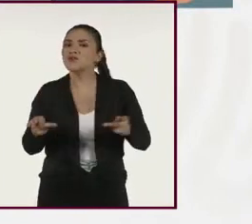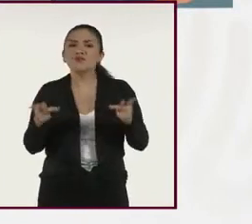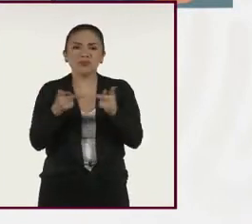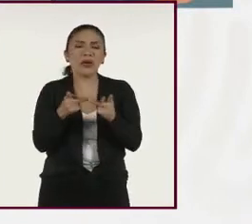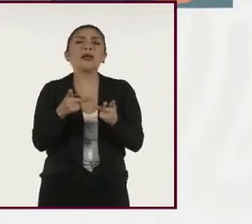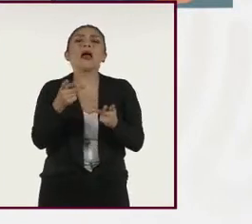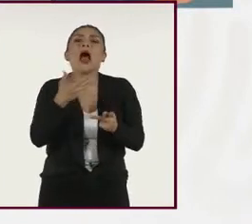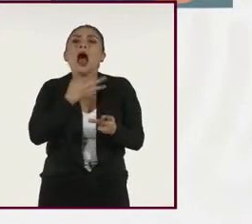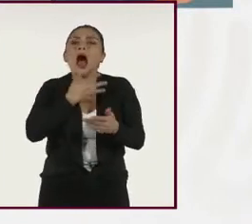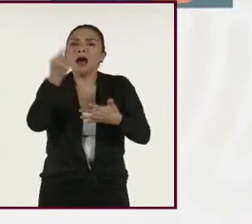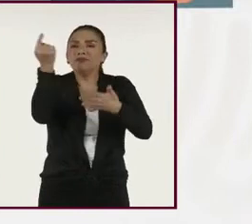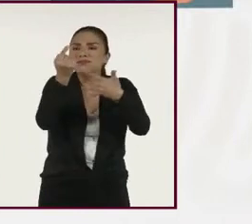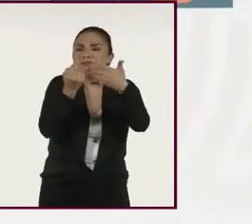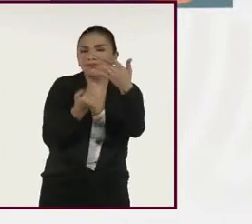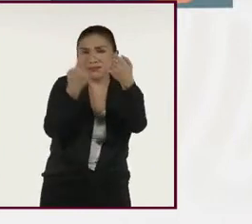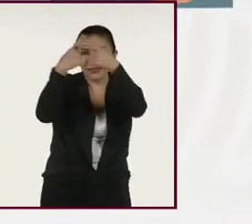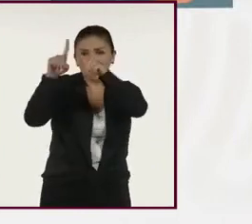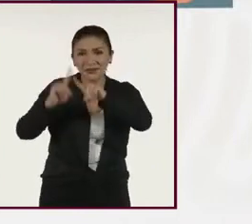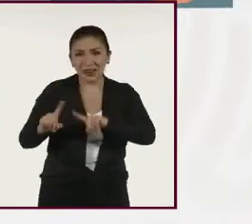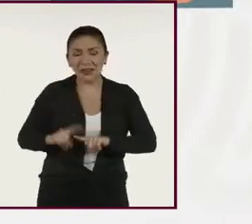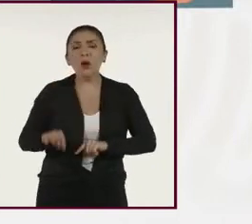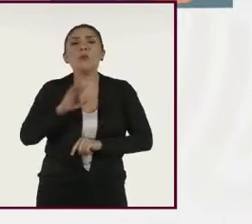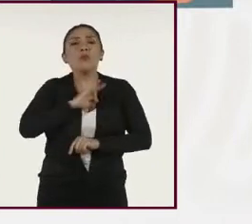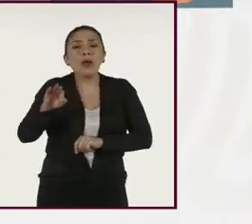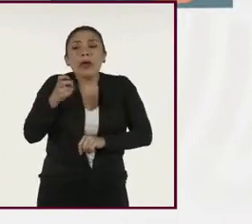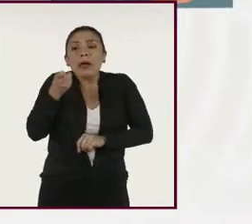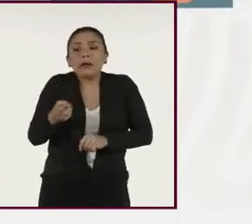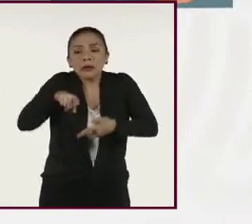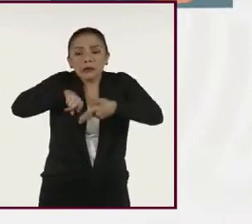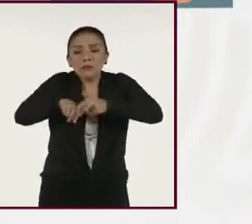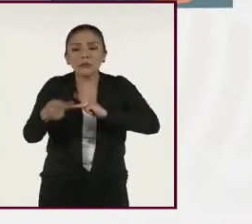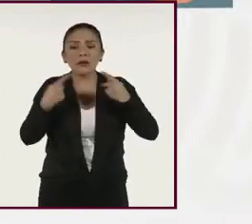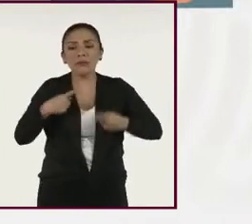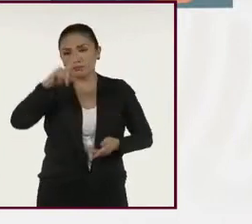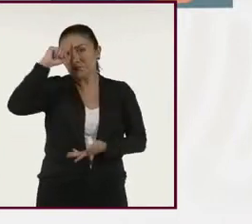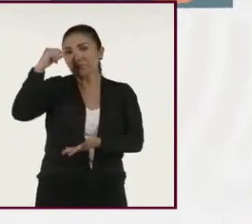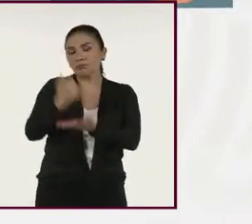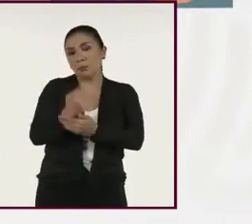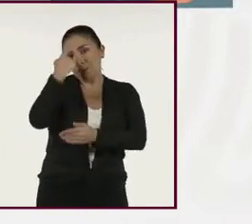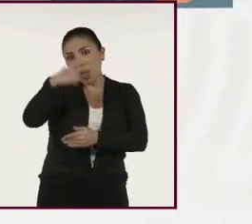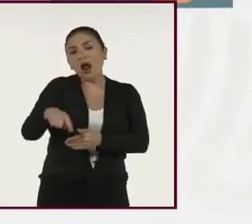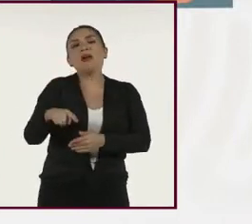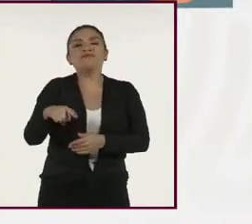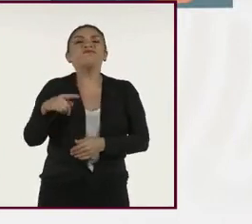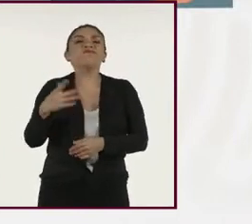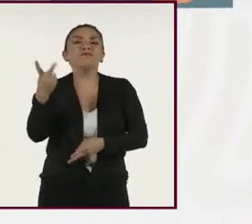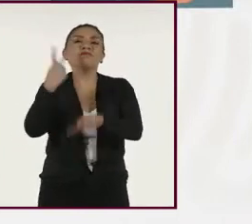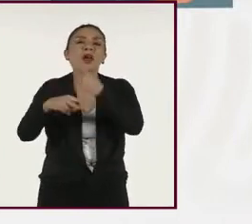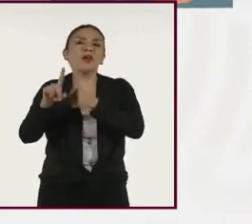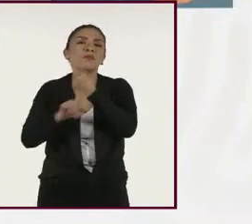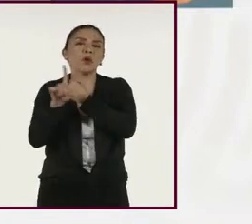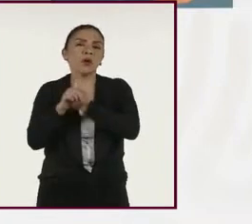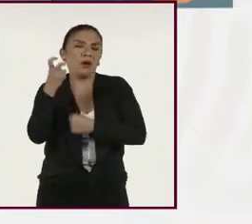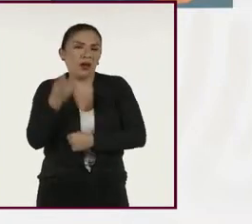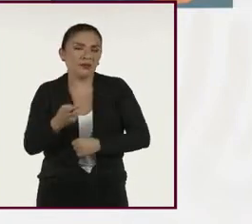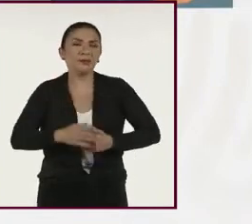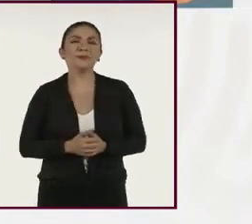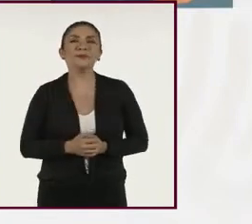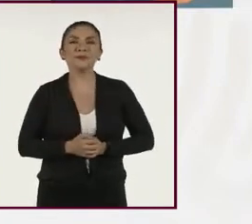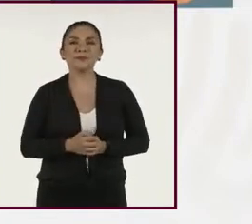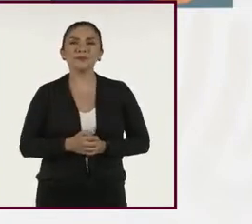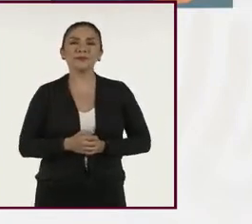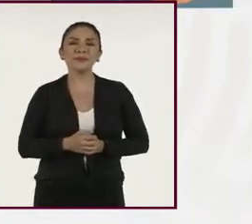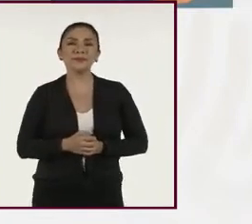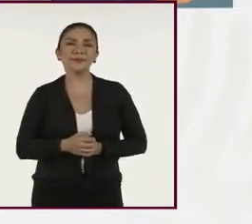que conjuntarse a una serie de factores de riesgo para que una persona llegue a presentar este tipo de trastornos. Y bueno,